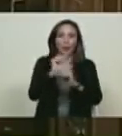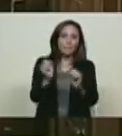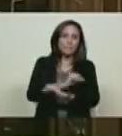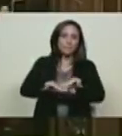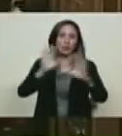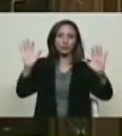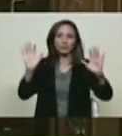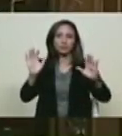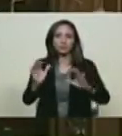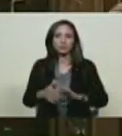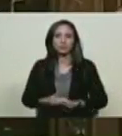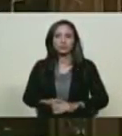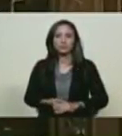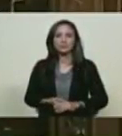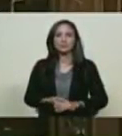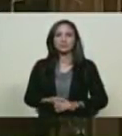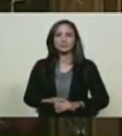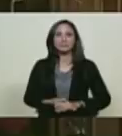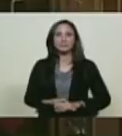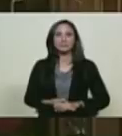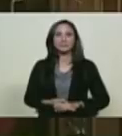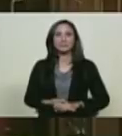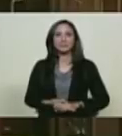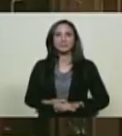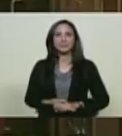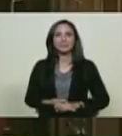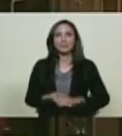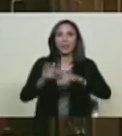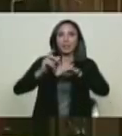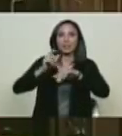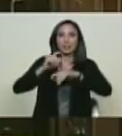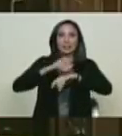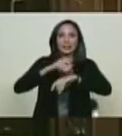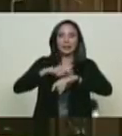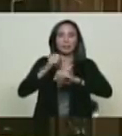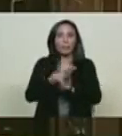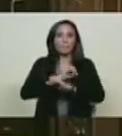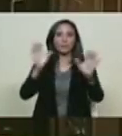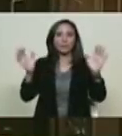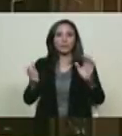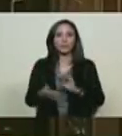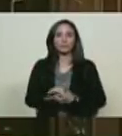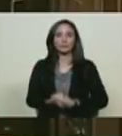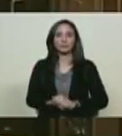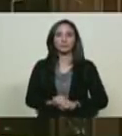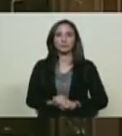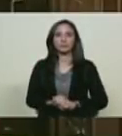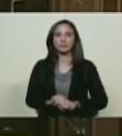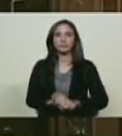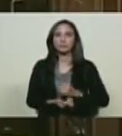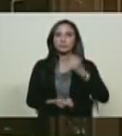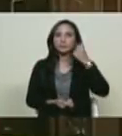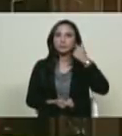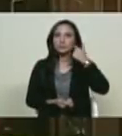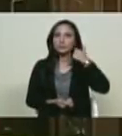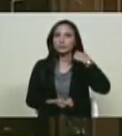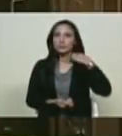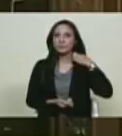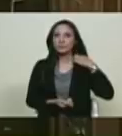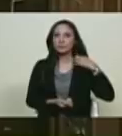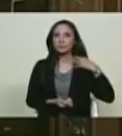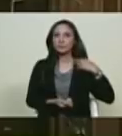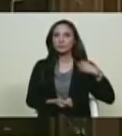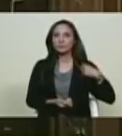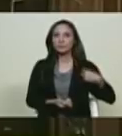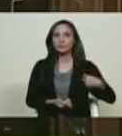¡Bum! Como marcando el tiempo, sí, ha llegado esa hora. Ha llegado esa hora y a eso debemos dedicar toda